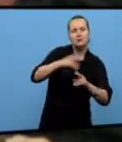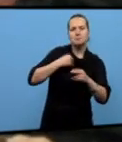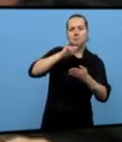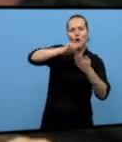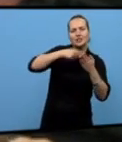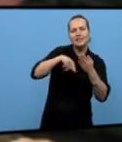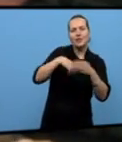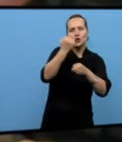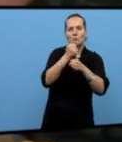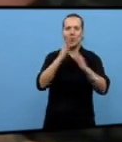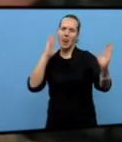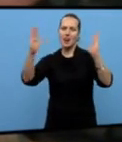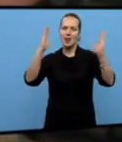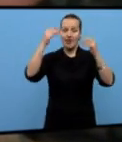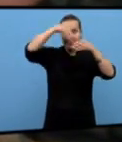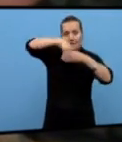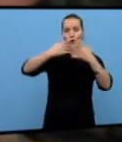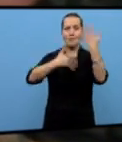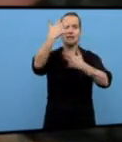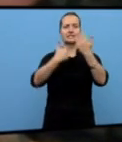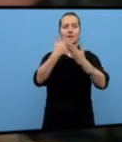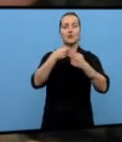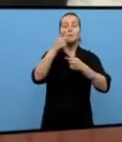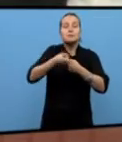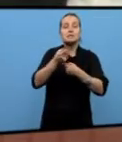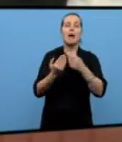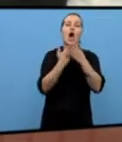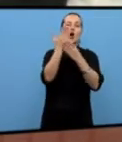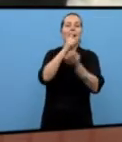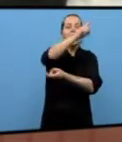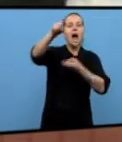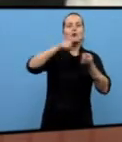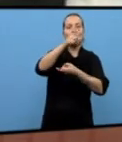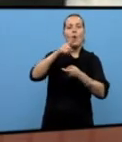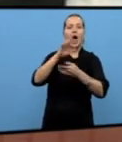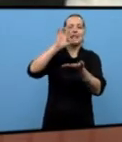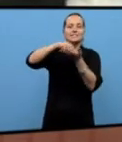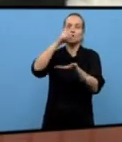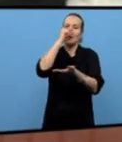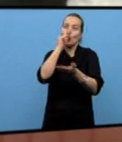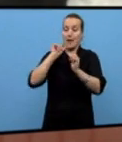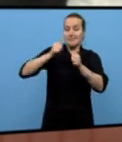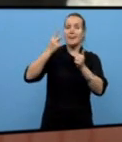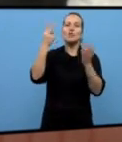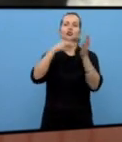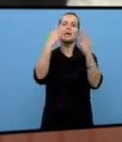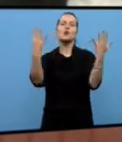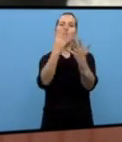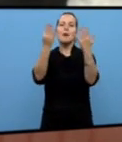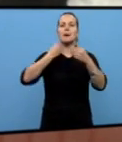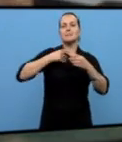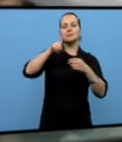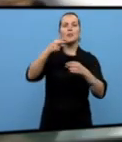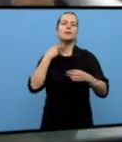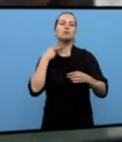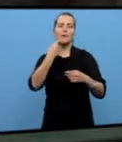laboral temporal na administración. Tratase da xornada anual que a institución luguesa instaurou no 2009, converténdose na primeira